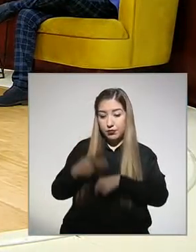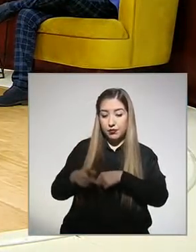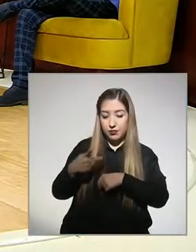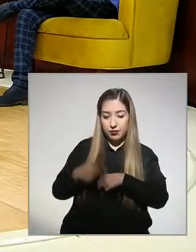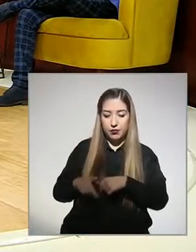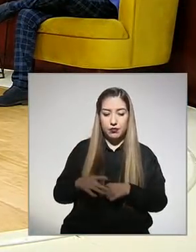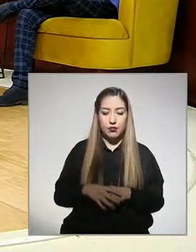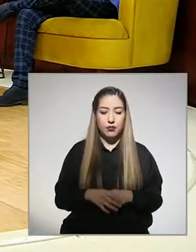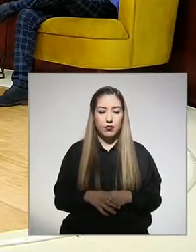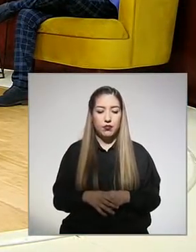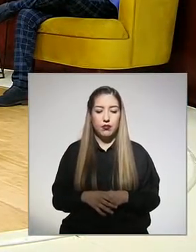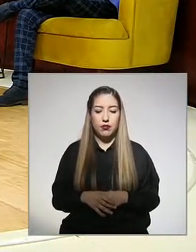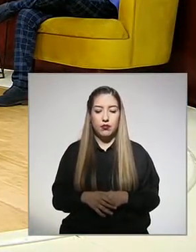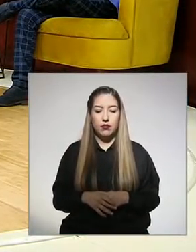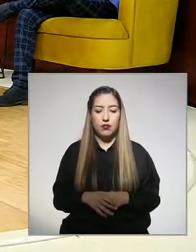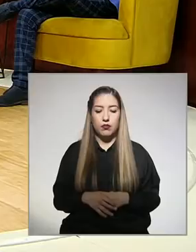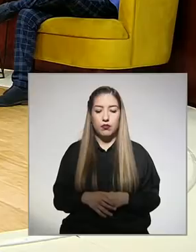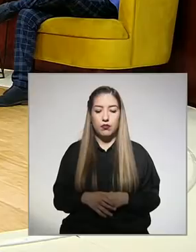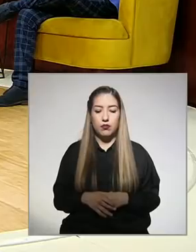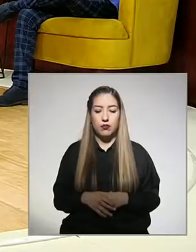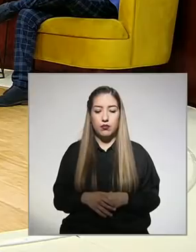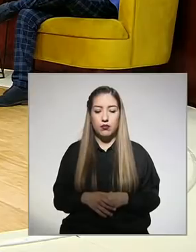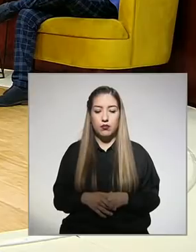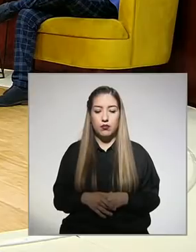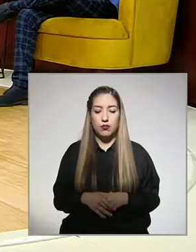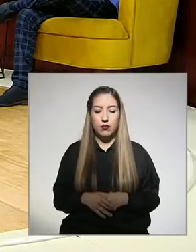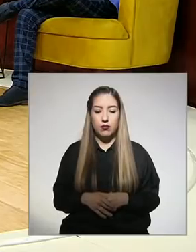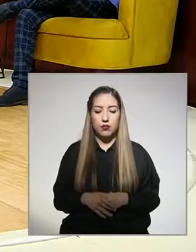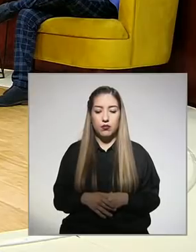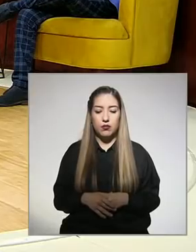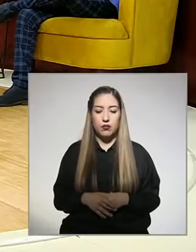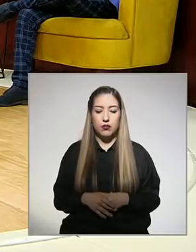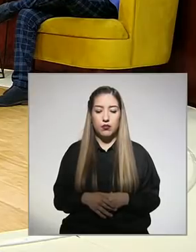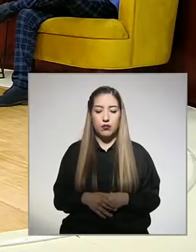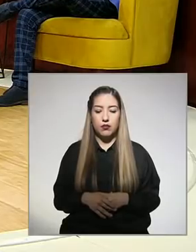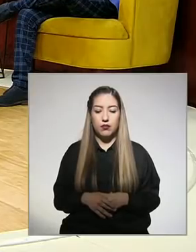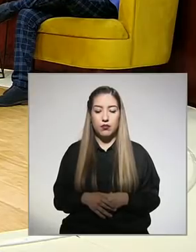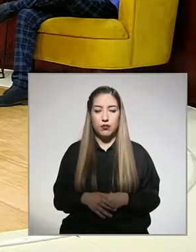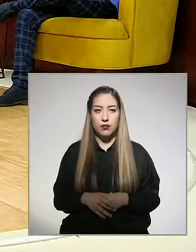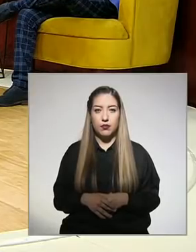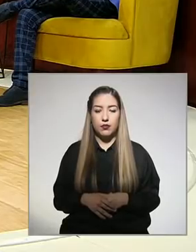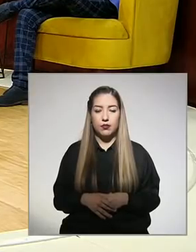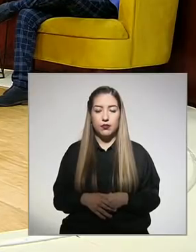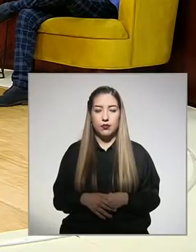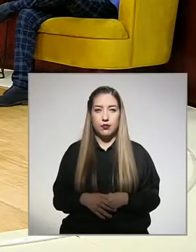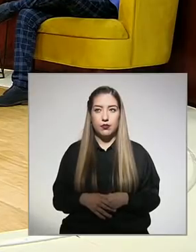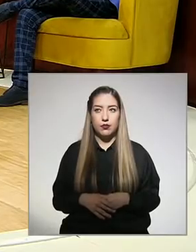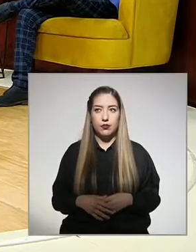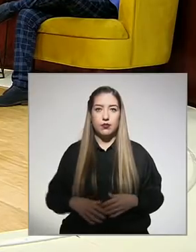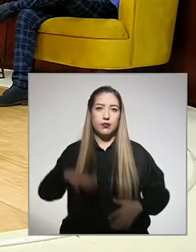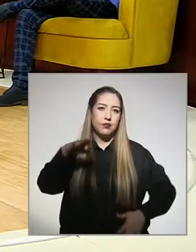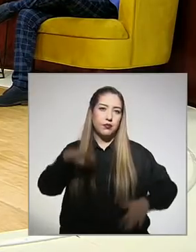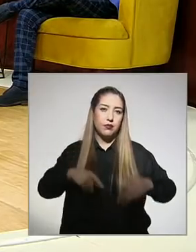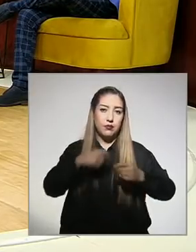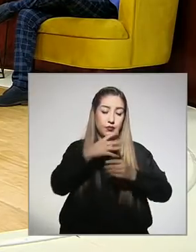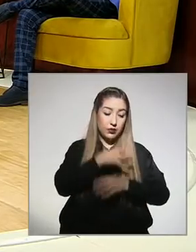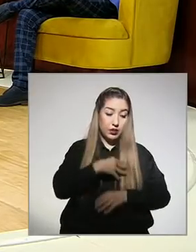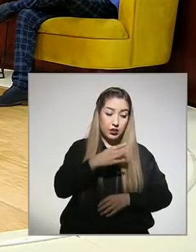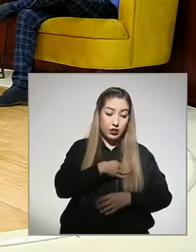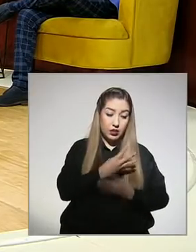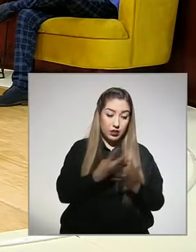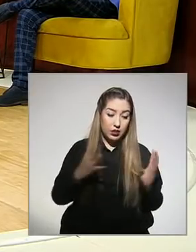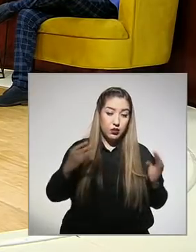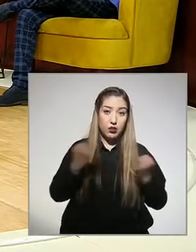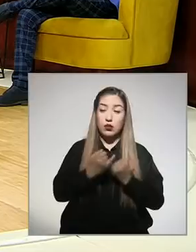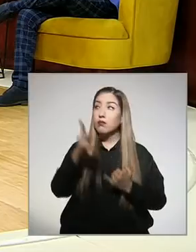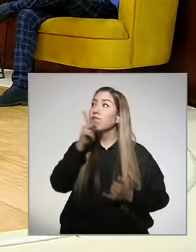papá, finalmente los niños hacen también en gran parte lo que ven de los papás, ¿no? Yo acá les preguntaría a